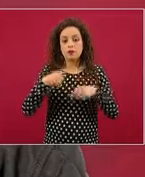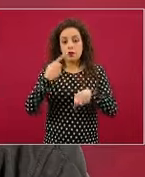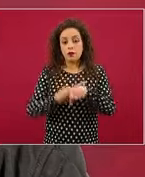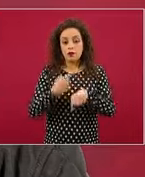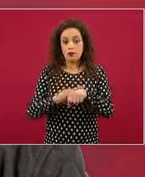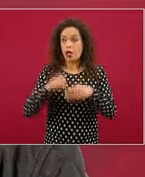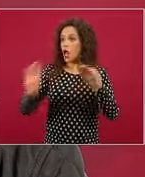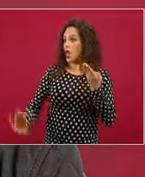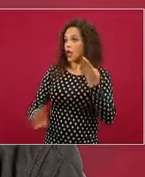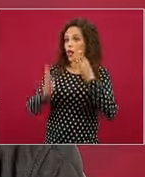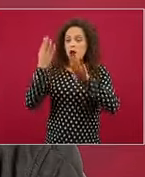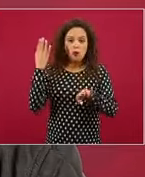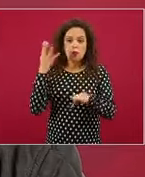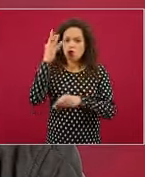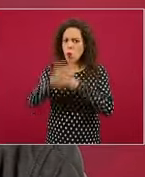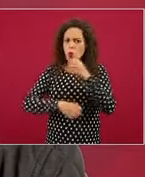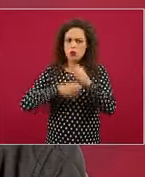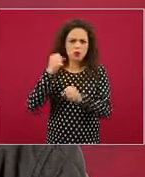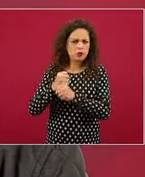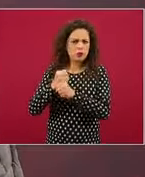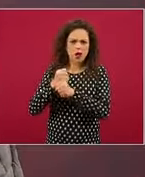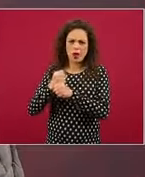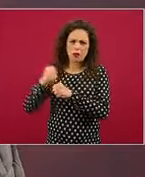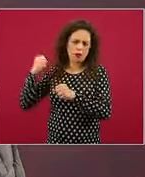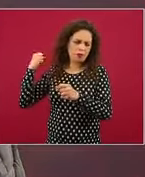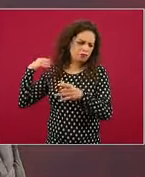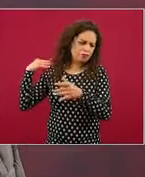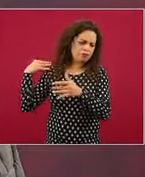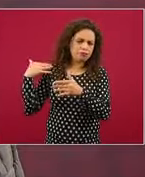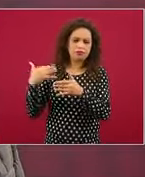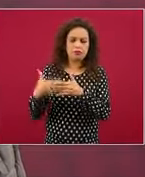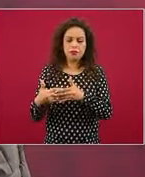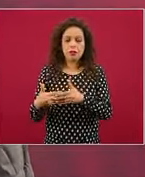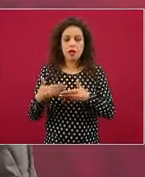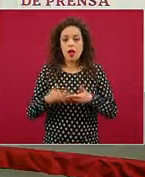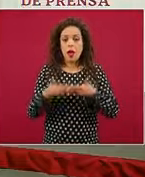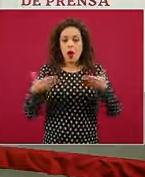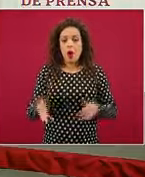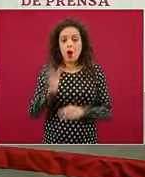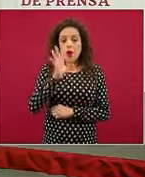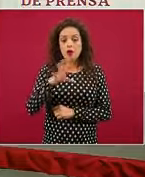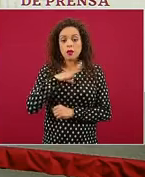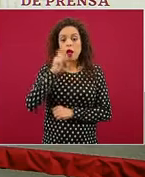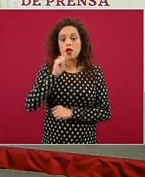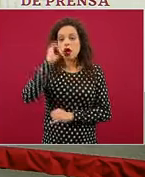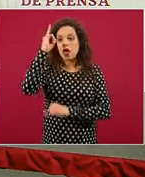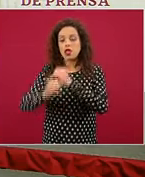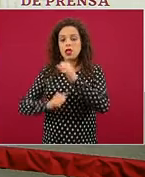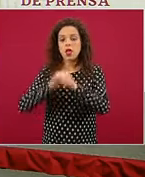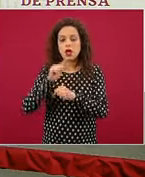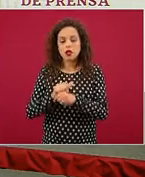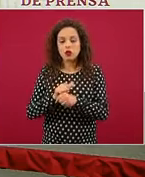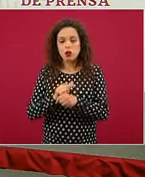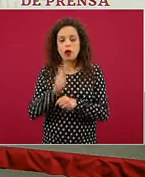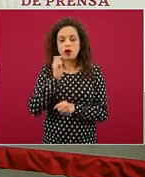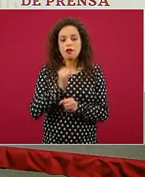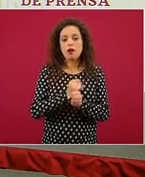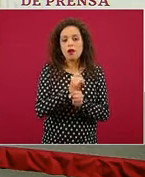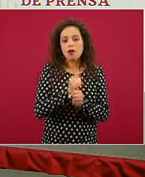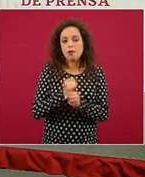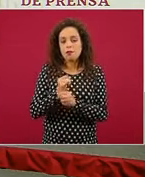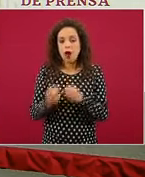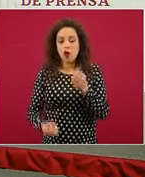lo largo de muchísimos años. Hoy día existen estándares internacionales para la investigación de